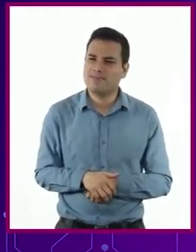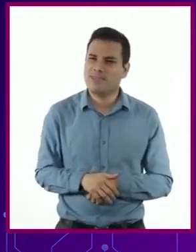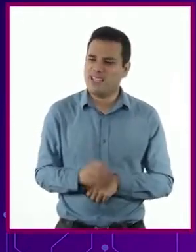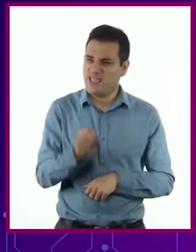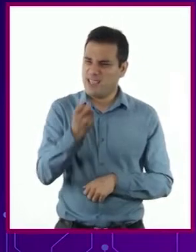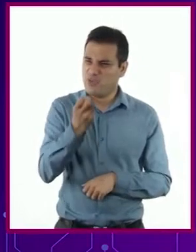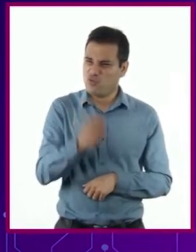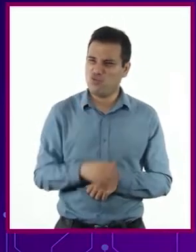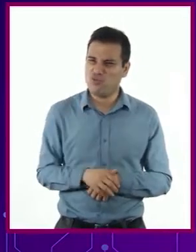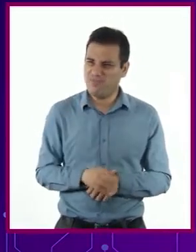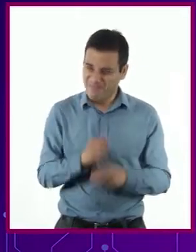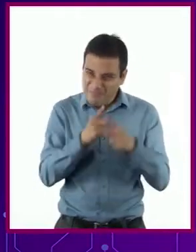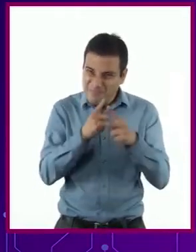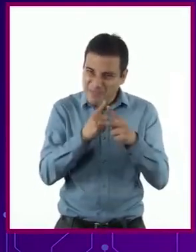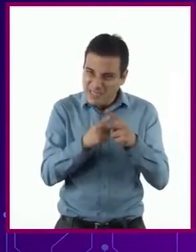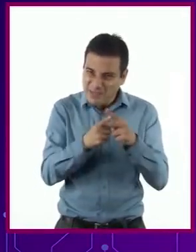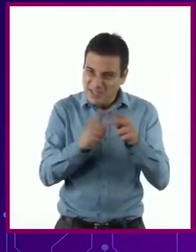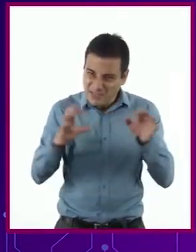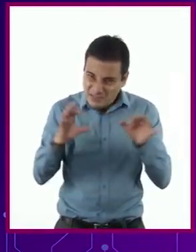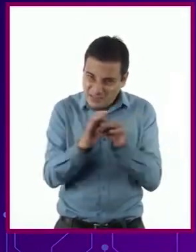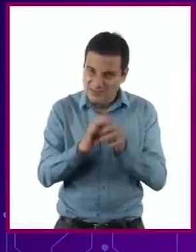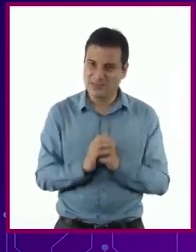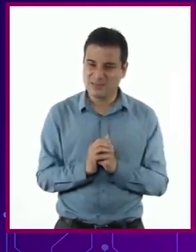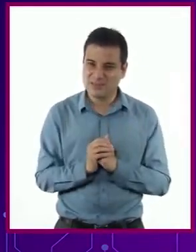relación con las matemáticas?